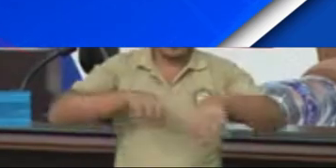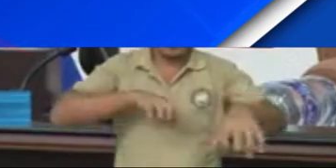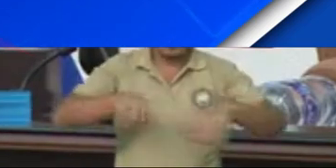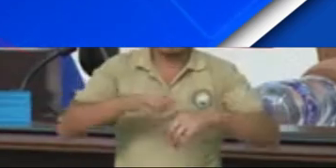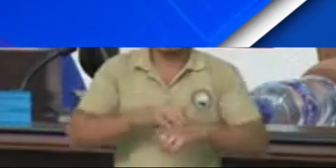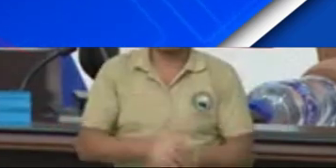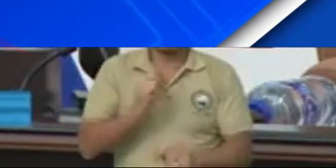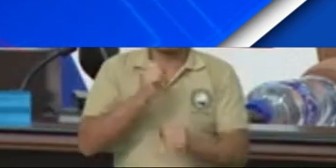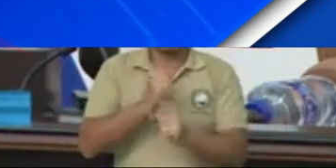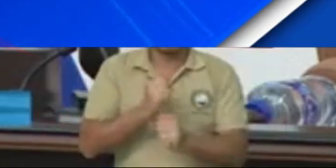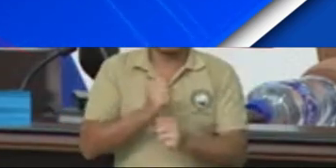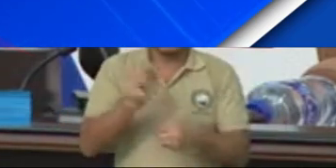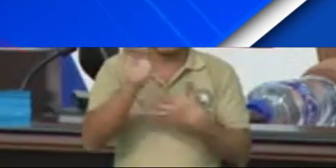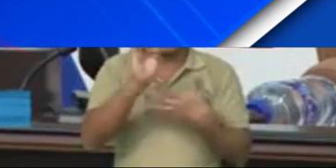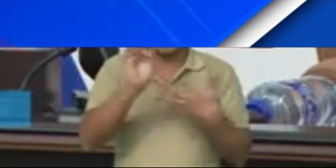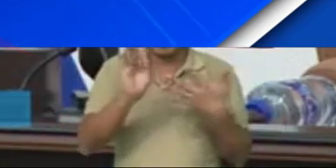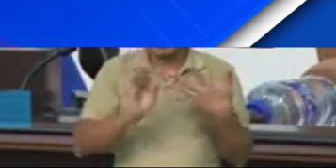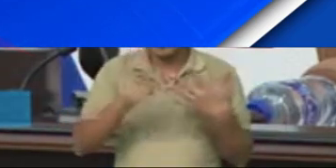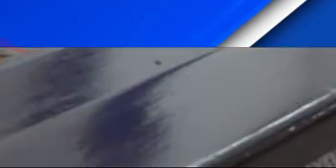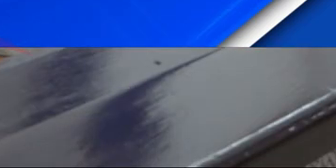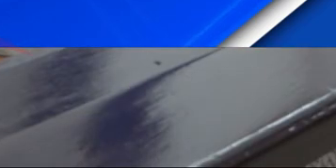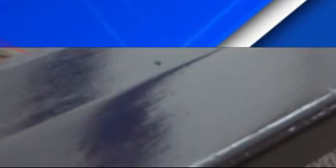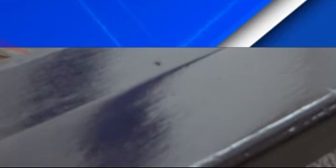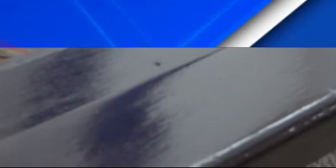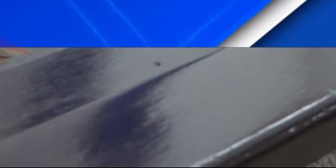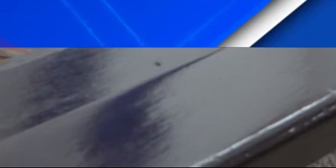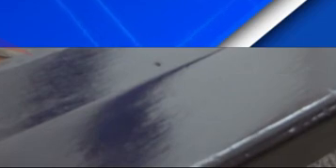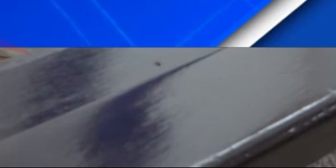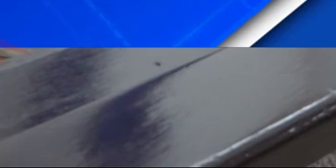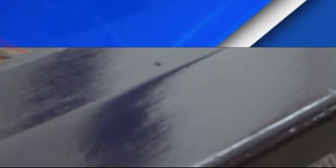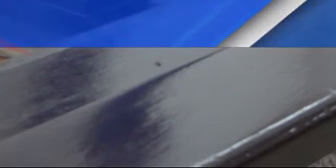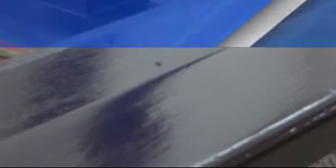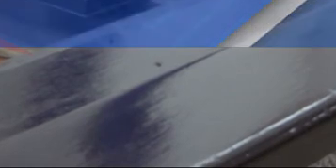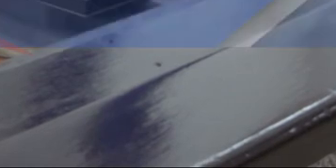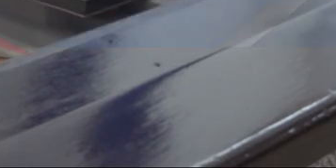Desempeñará las funciones que le encomiende la Asamblea. Noticias 12, Darlene Téllez.